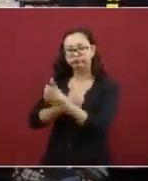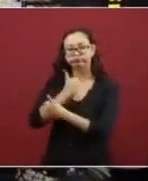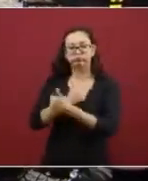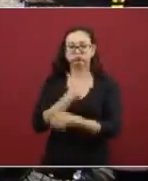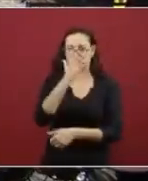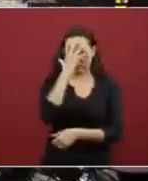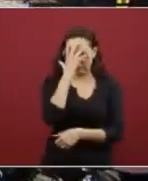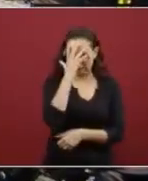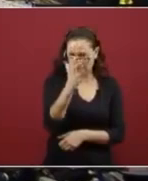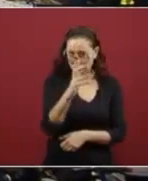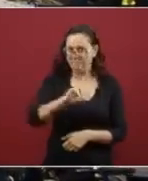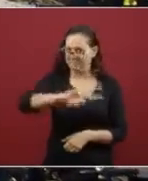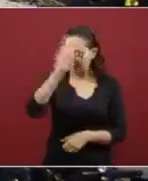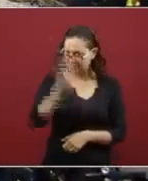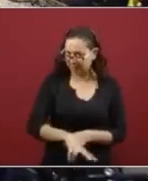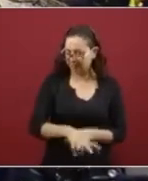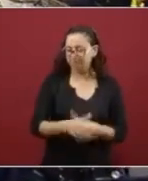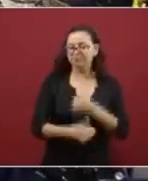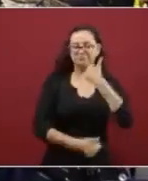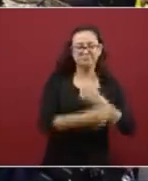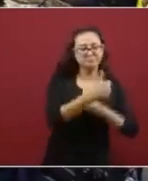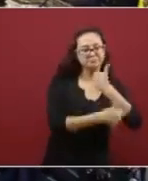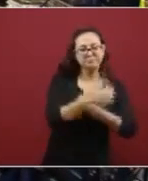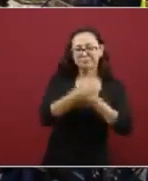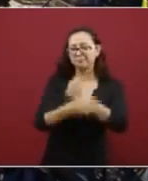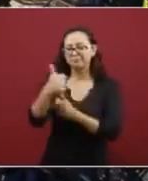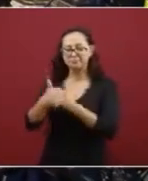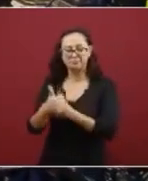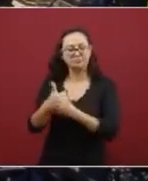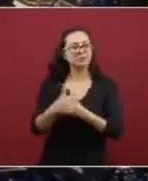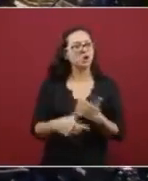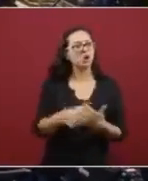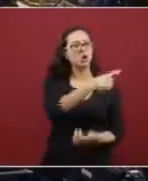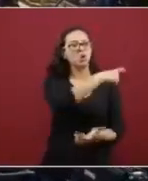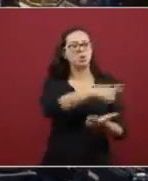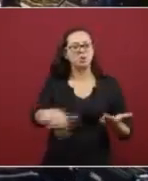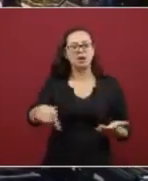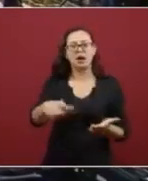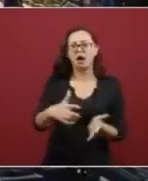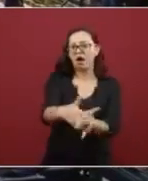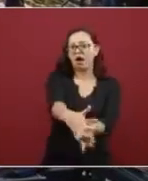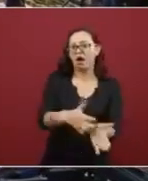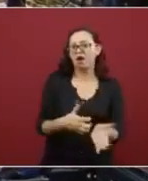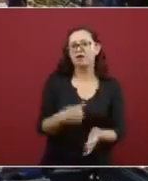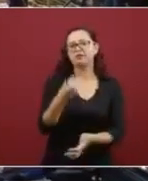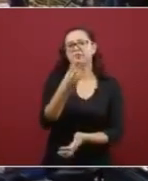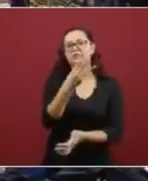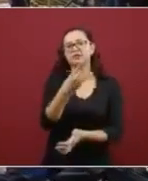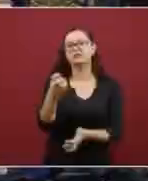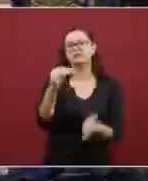seria. Y en la primer compra nos ahorramos como 300 millones de pesos.